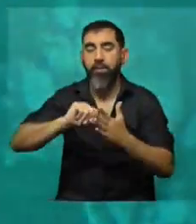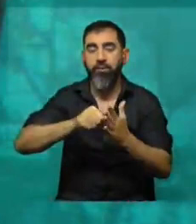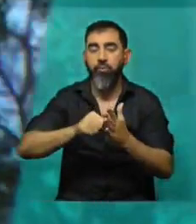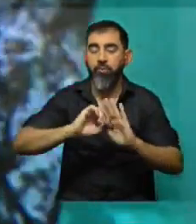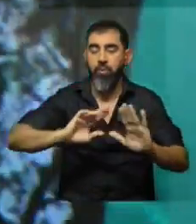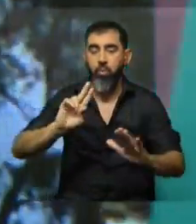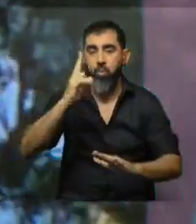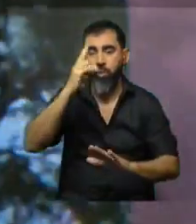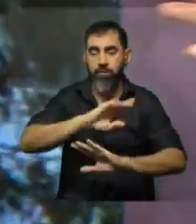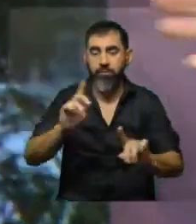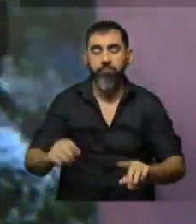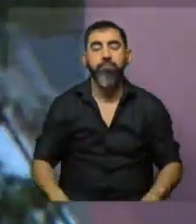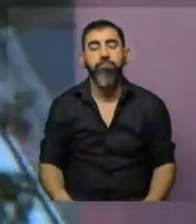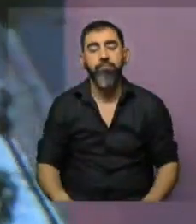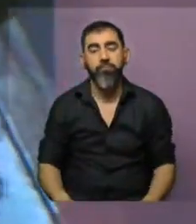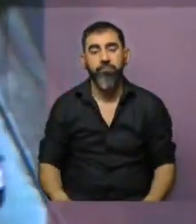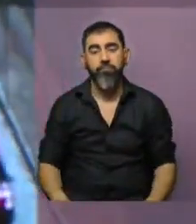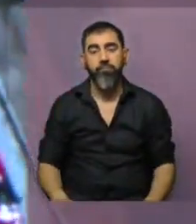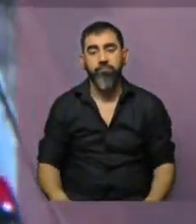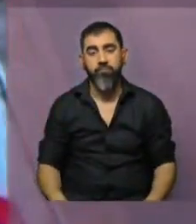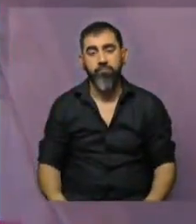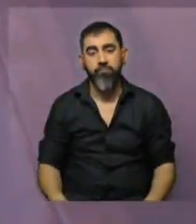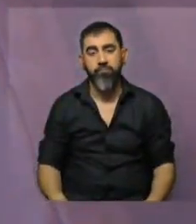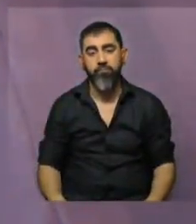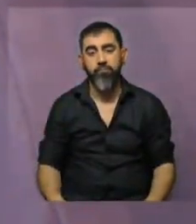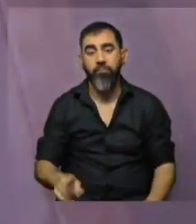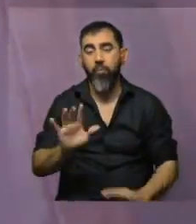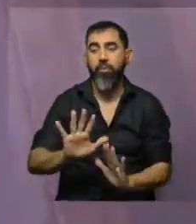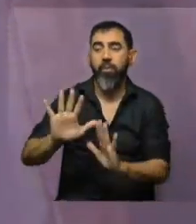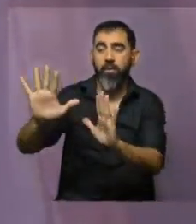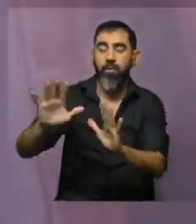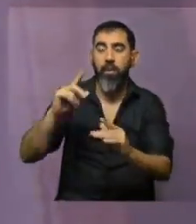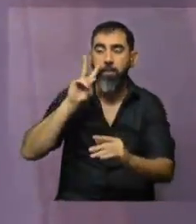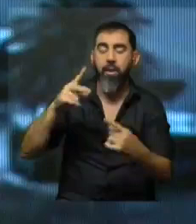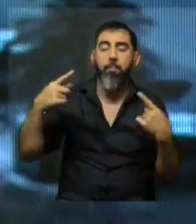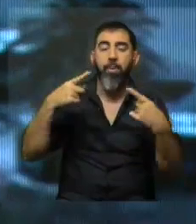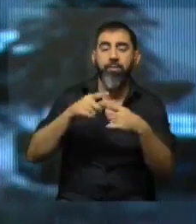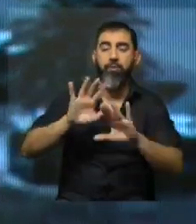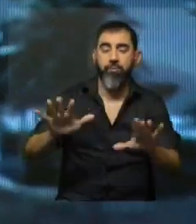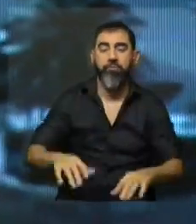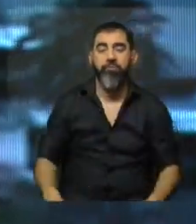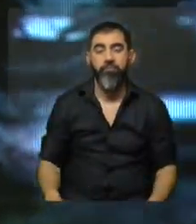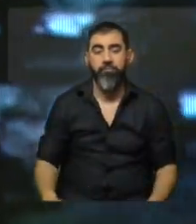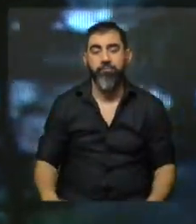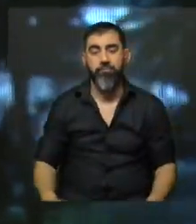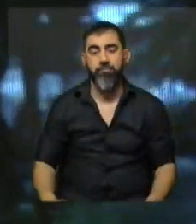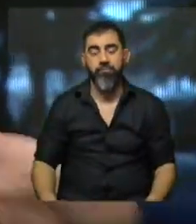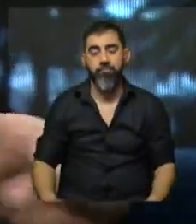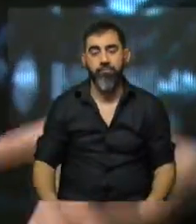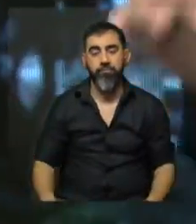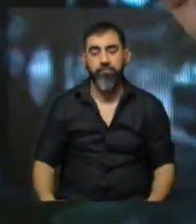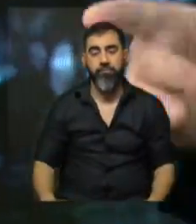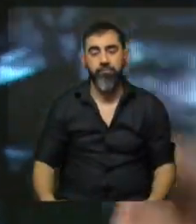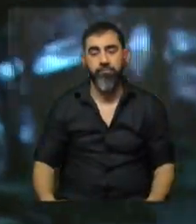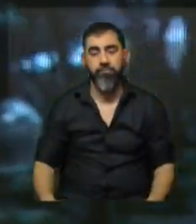ciudadanía uruguaya. Usted dice que me atan. ¿A usted se va a quedar acá con nosotros en el partido? La vamos a sacar buena, Pilar Teixeira. Sí, le vamos a decir,